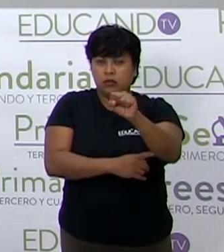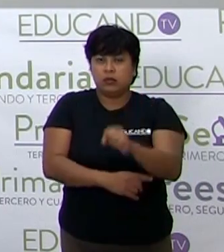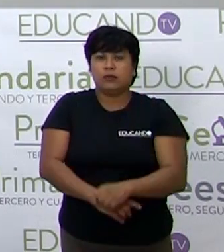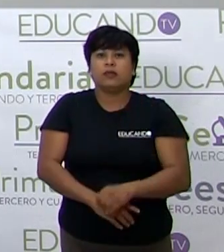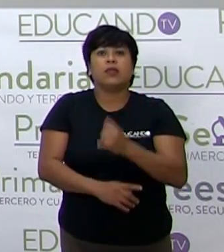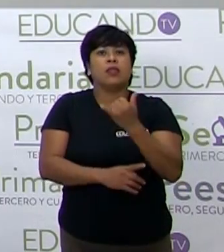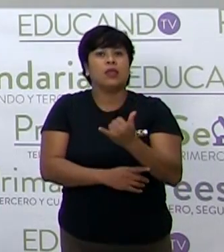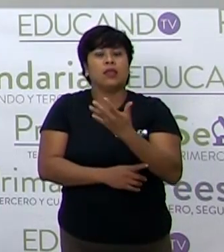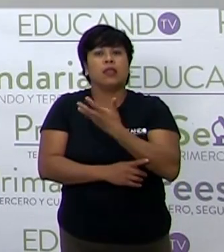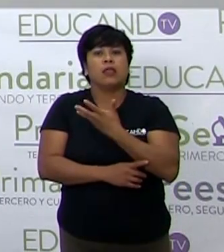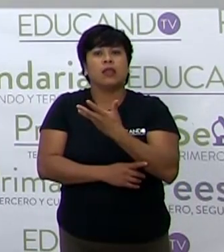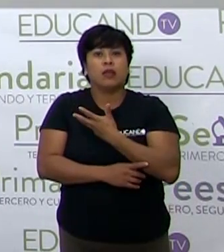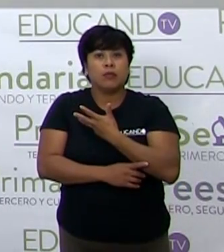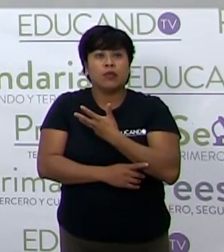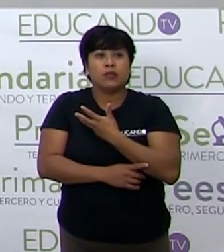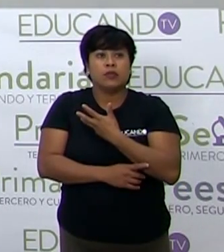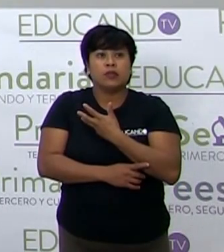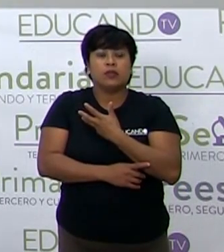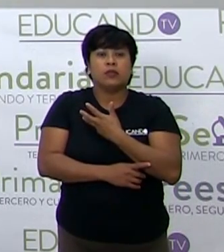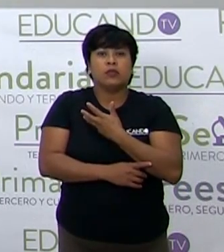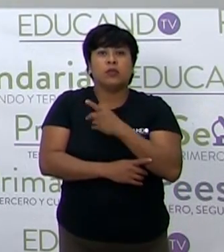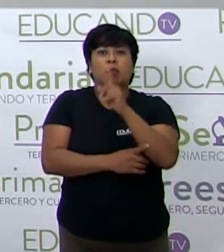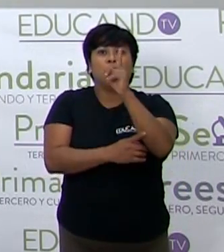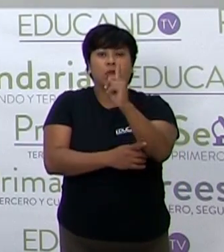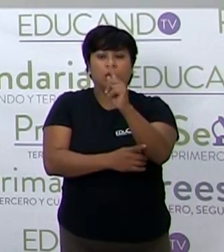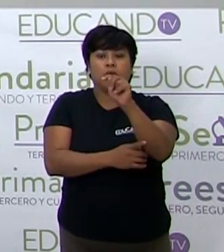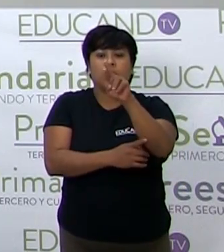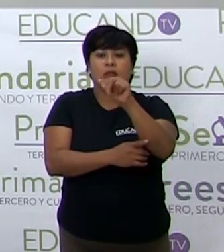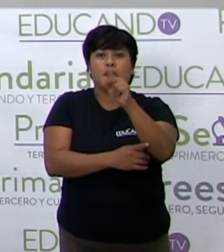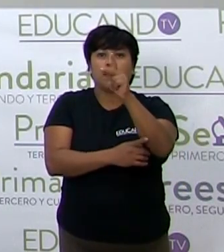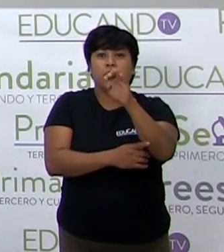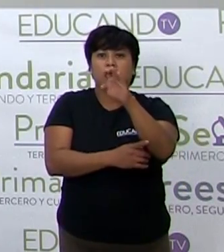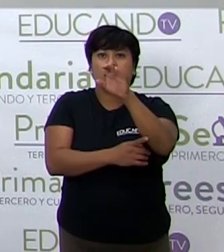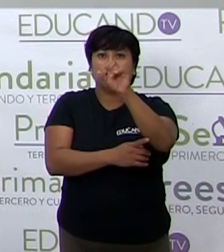Y tenemos un trapecio.